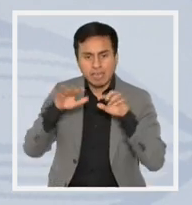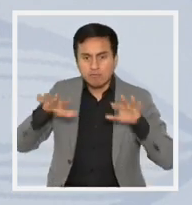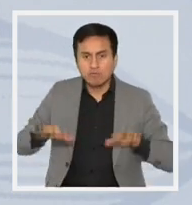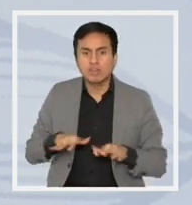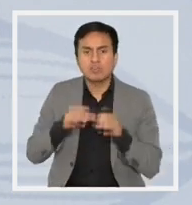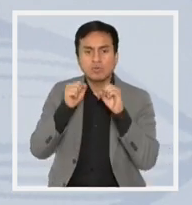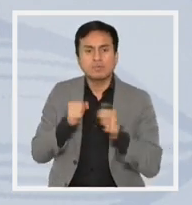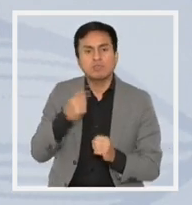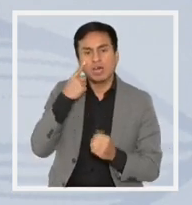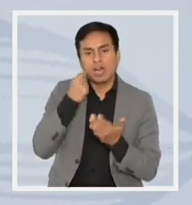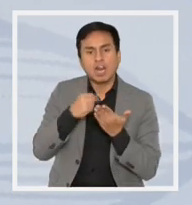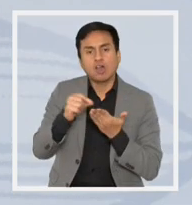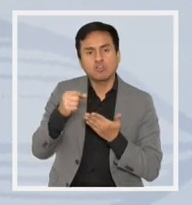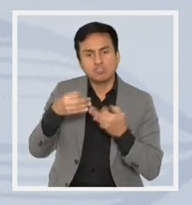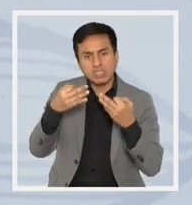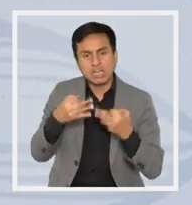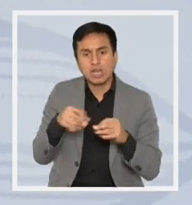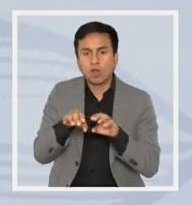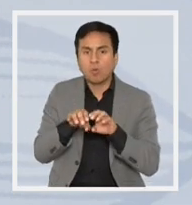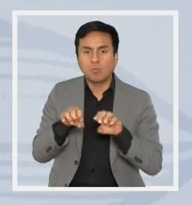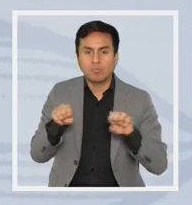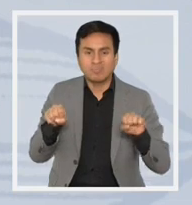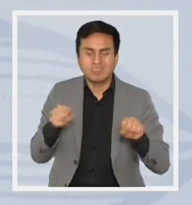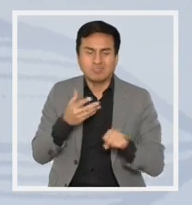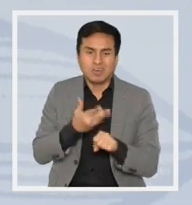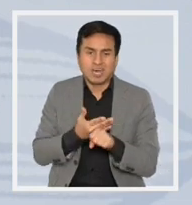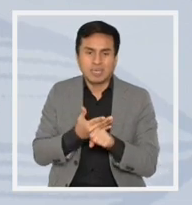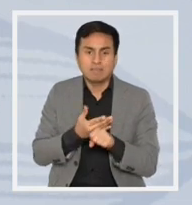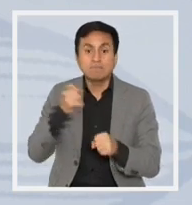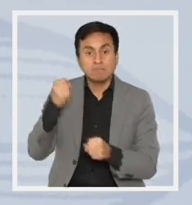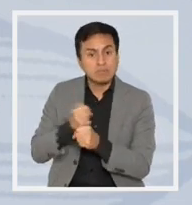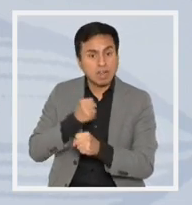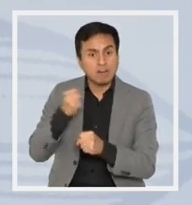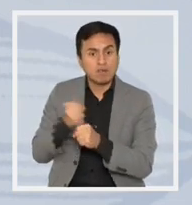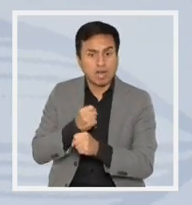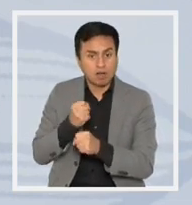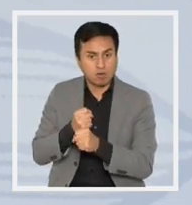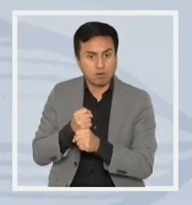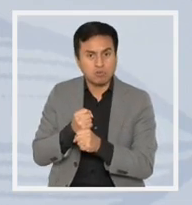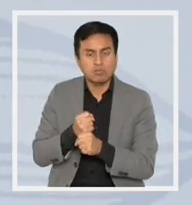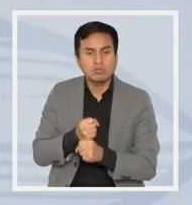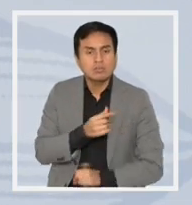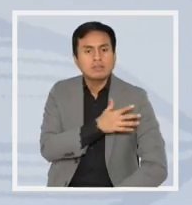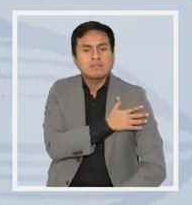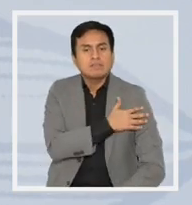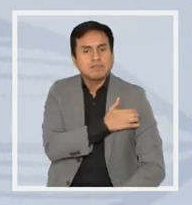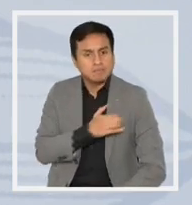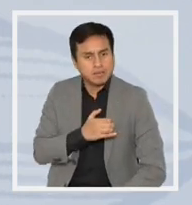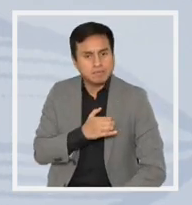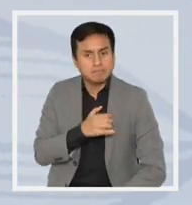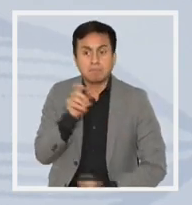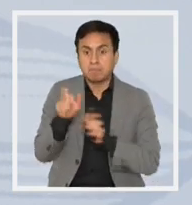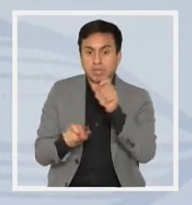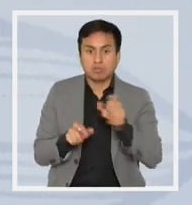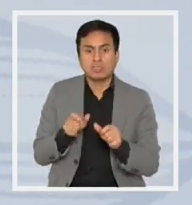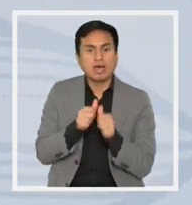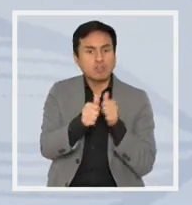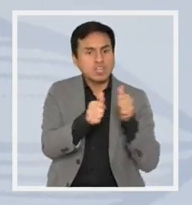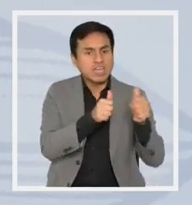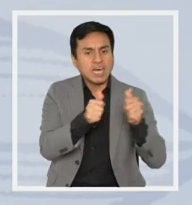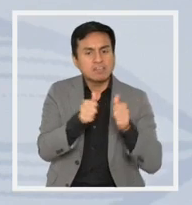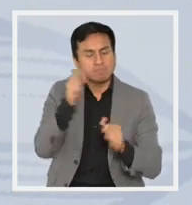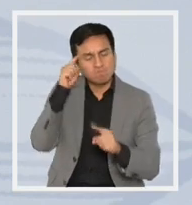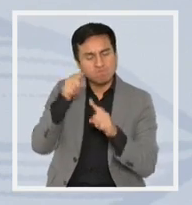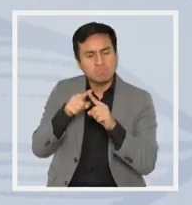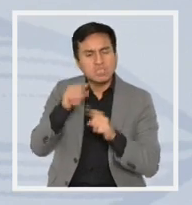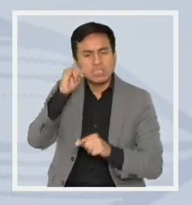esfuerzos podemos reconocer el compromiso, el trabajo, la fe de personas y autoridades que